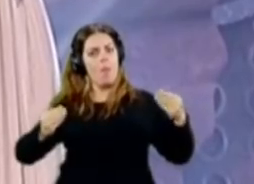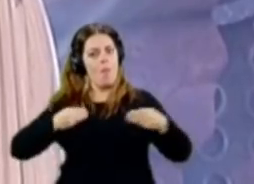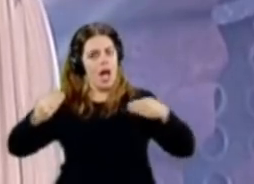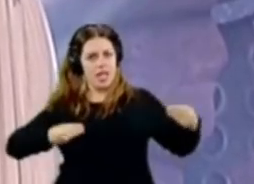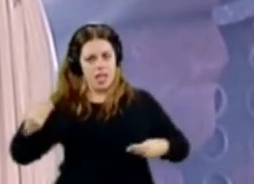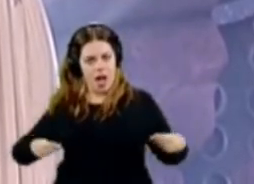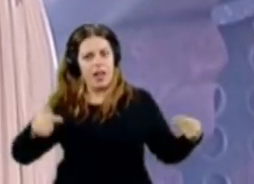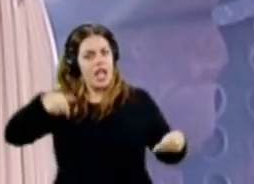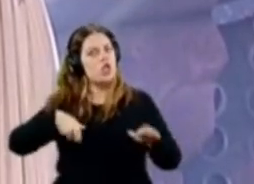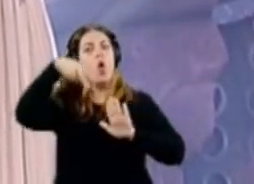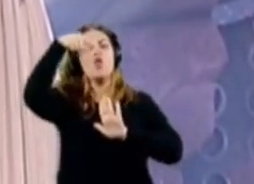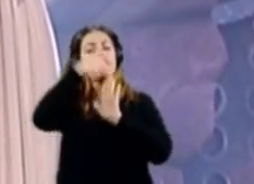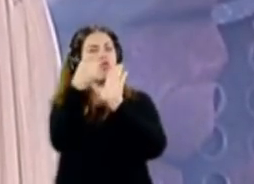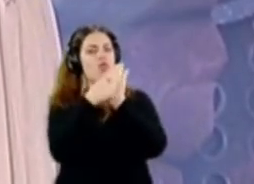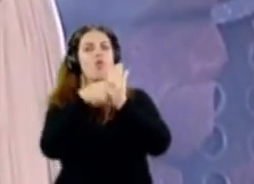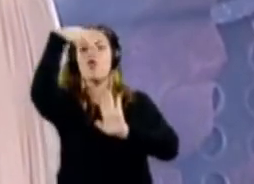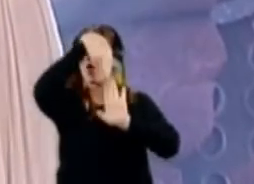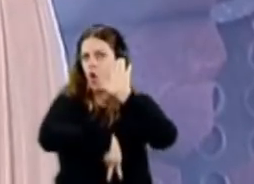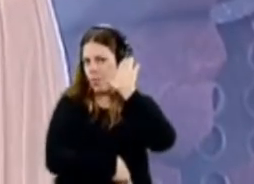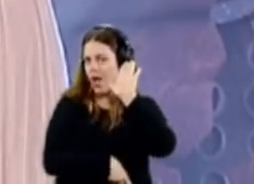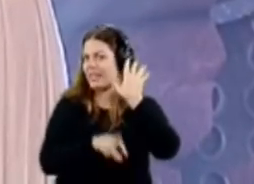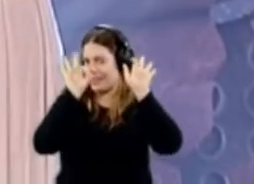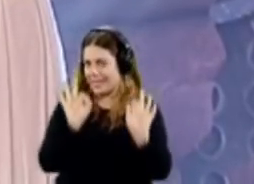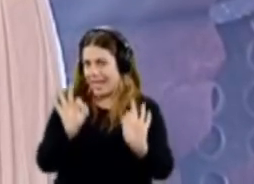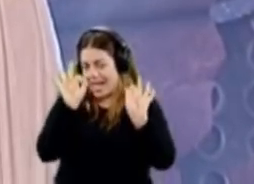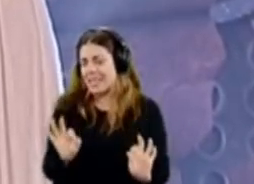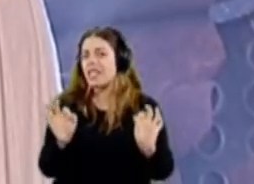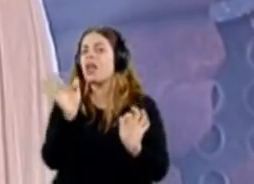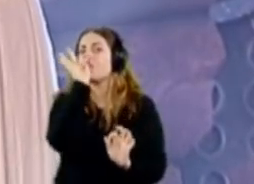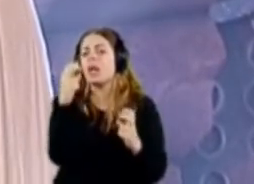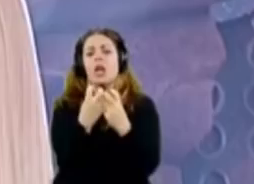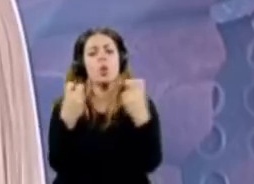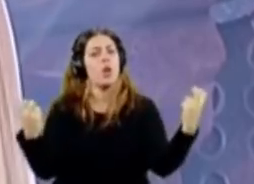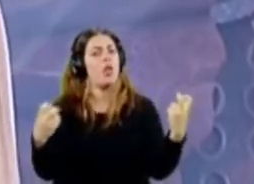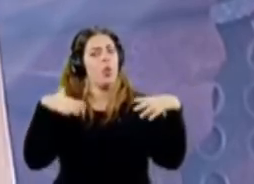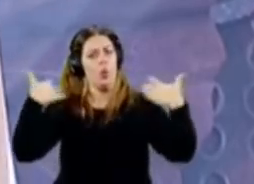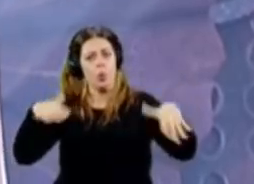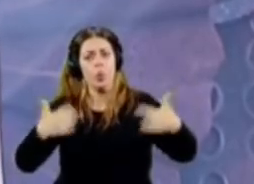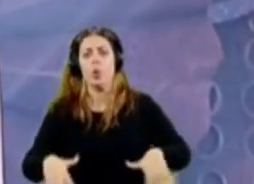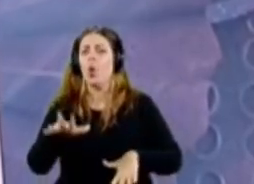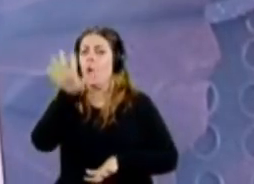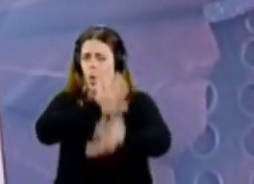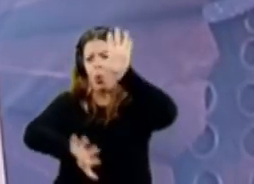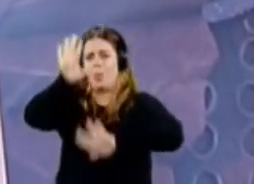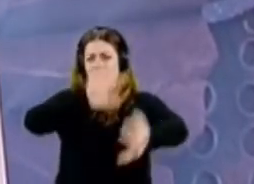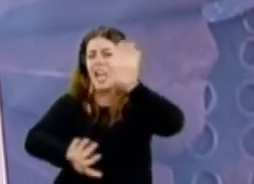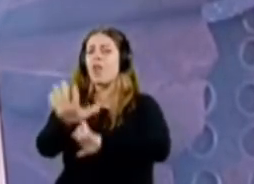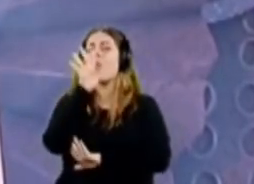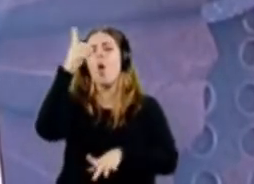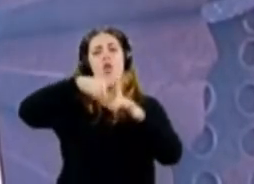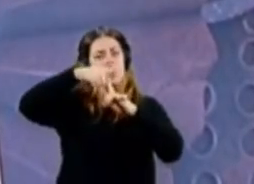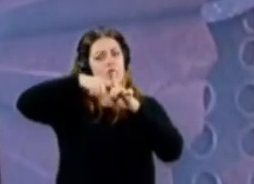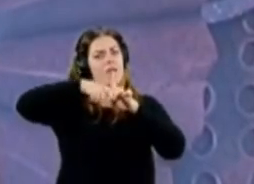bases del concurso. Como vemos, el jurado lo va a tener muy complicado porque hay mucho nivel. Fátima, despedimos a Iván Cruz